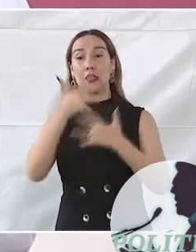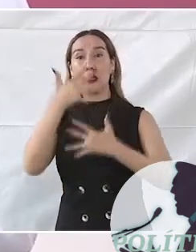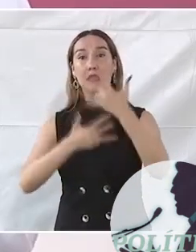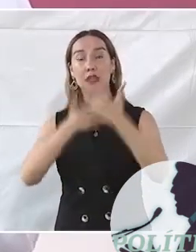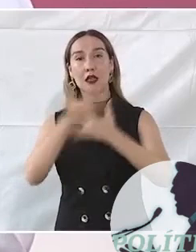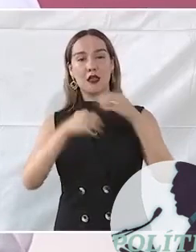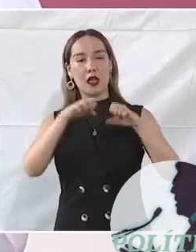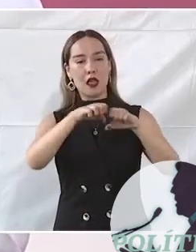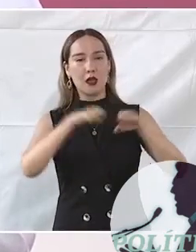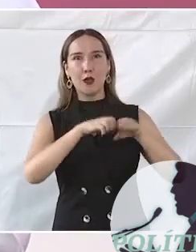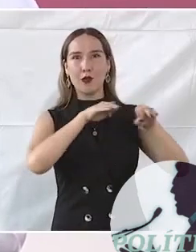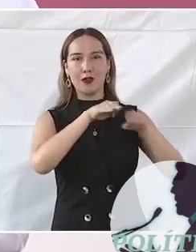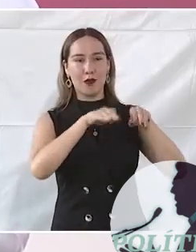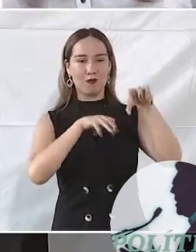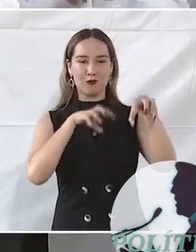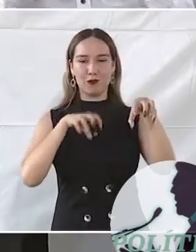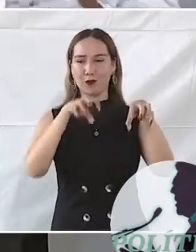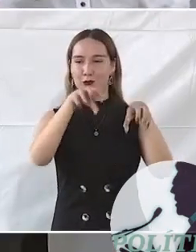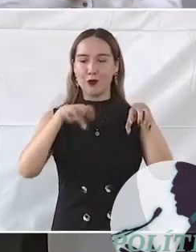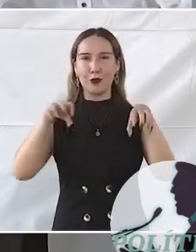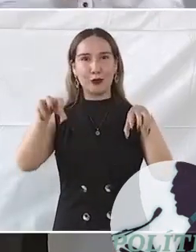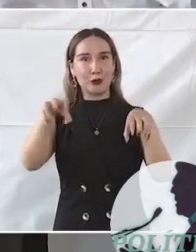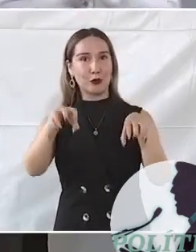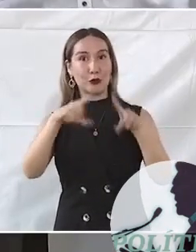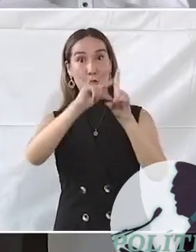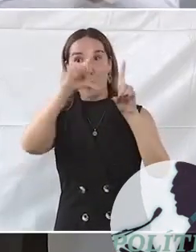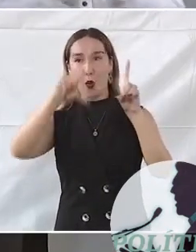en todo el país. Antes de finalizar,